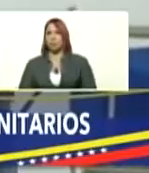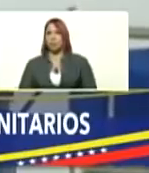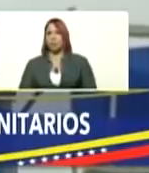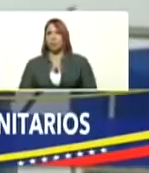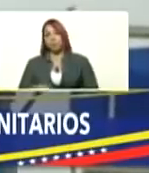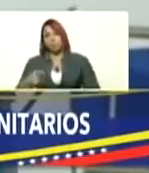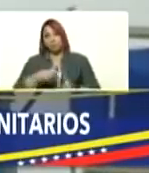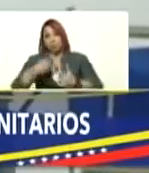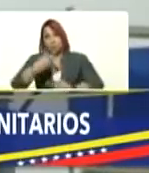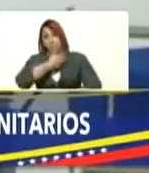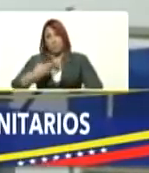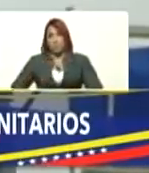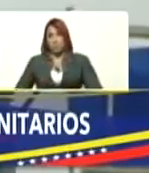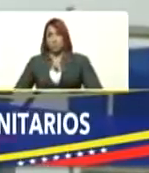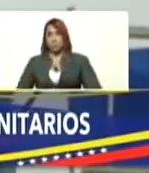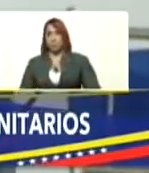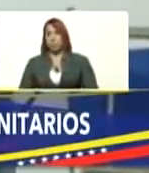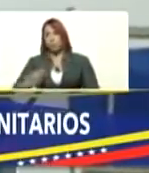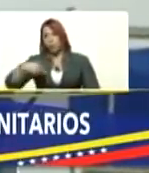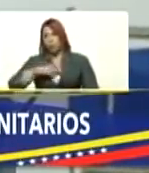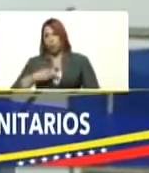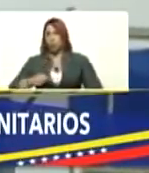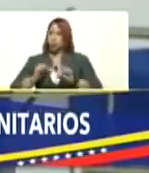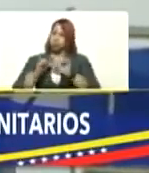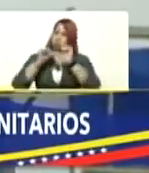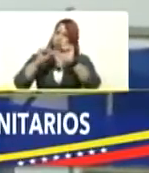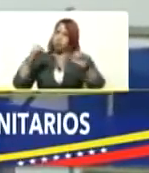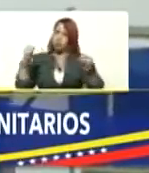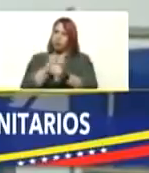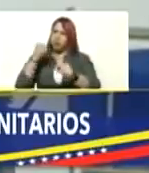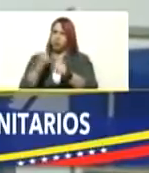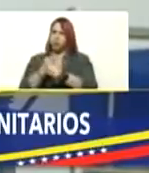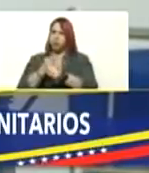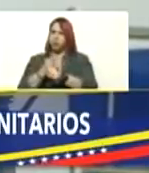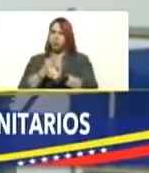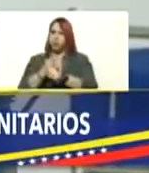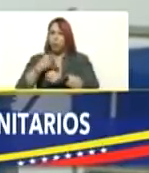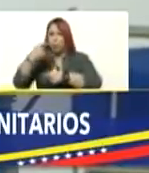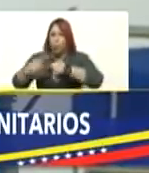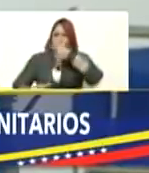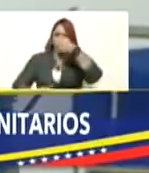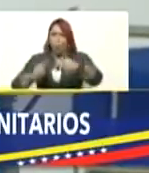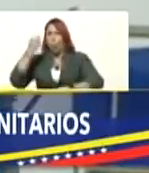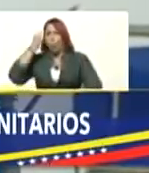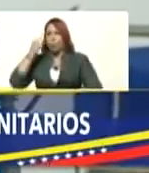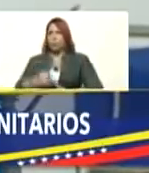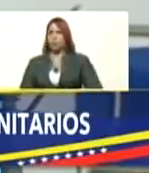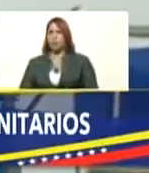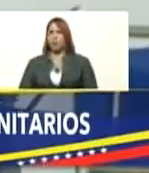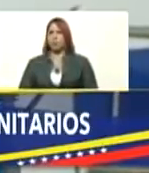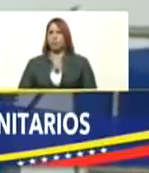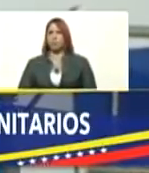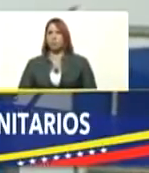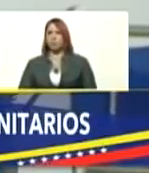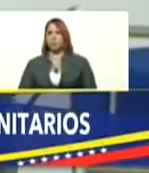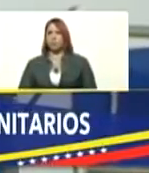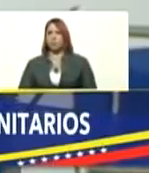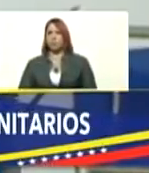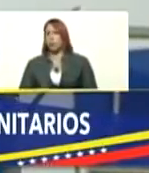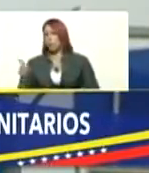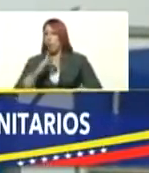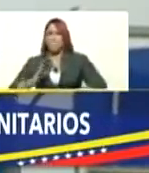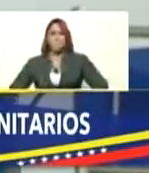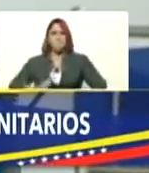comandante, nosotros vamos a seguir trabajando día a día, noche a noche, no nos